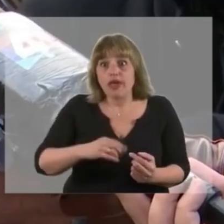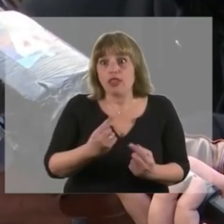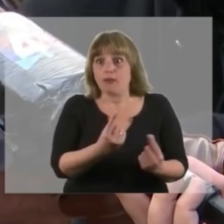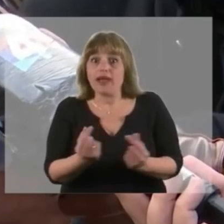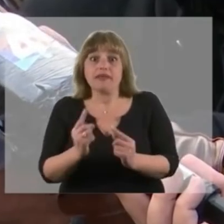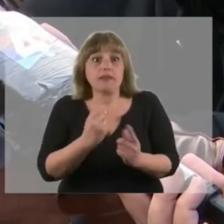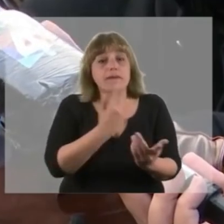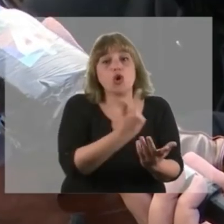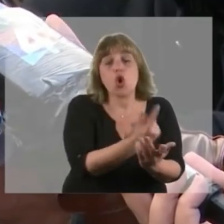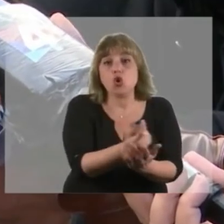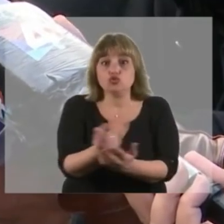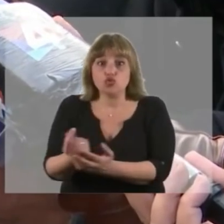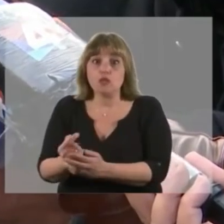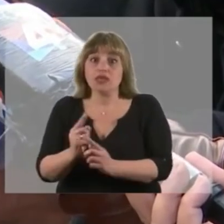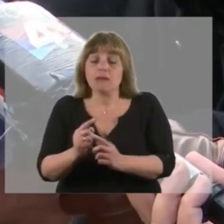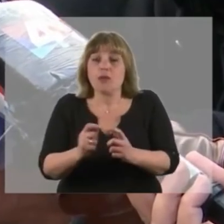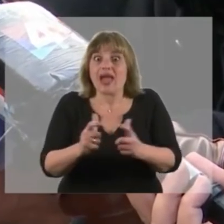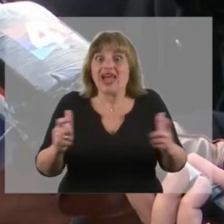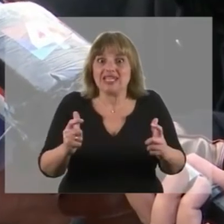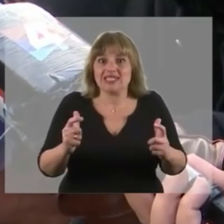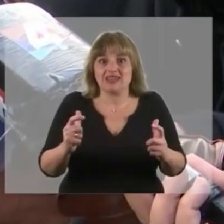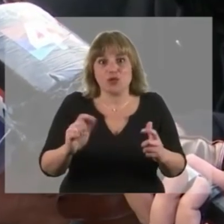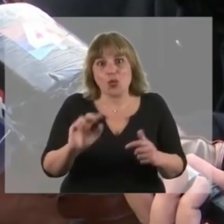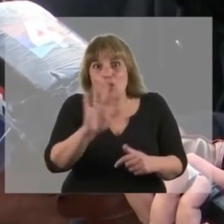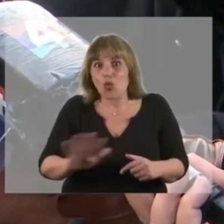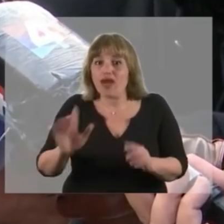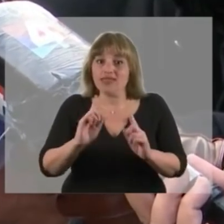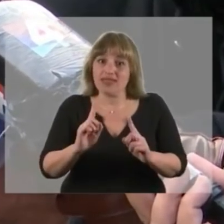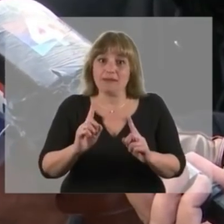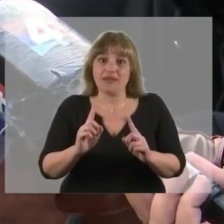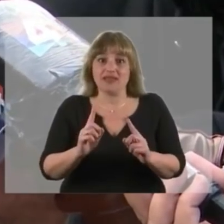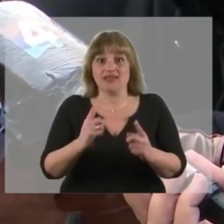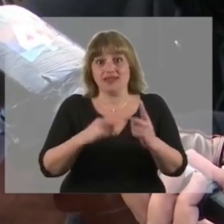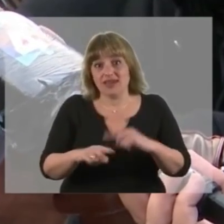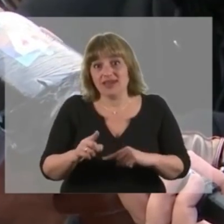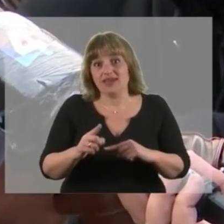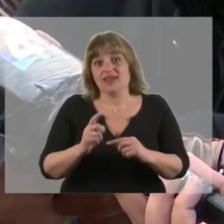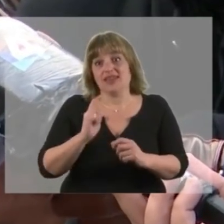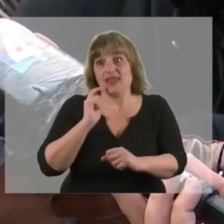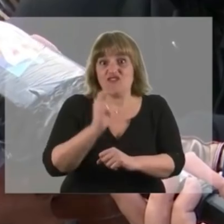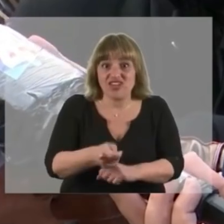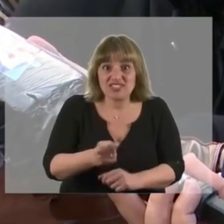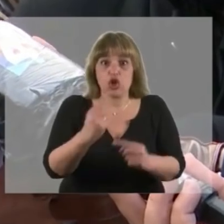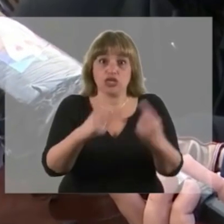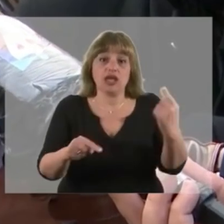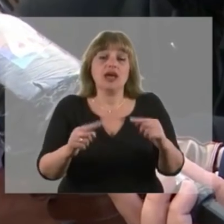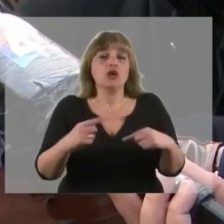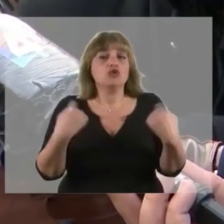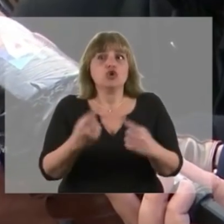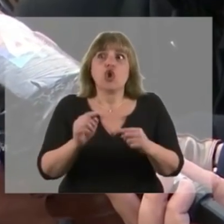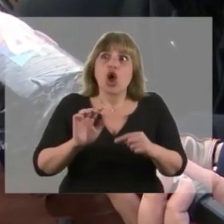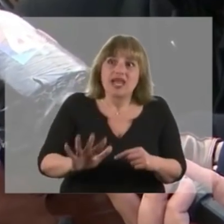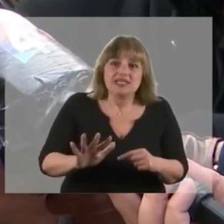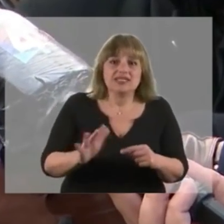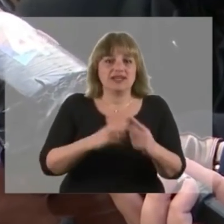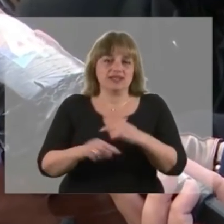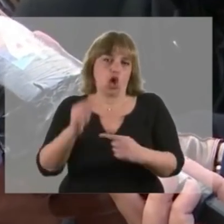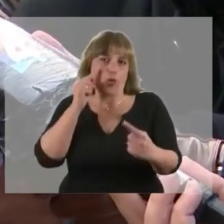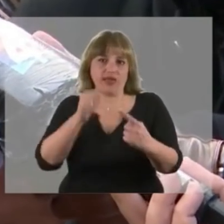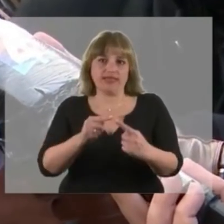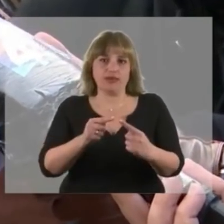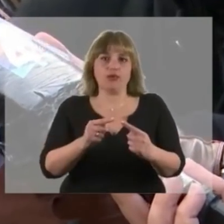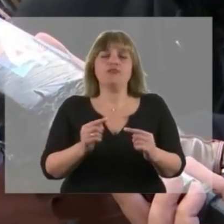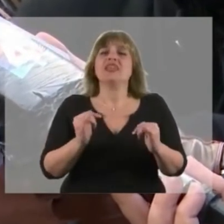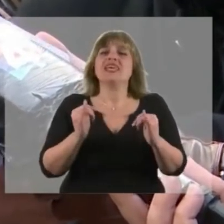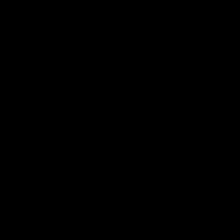así crecer en población, tener más consumo y crecer también en inversiones. Por ahí va el camino